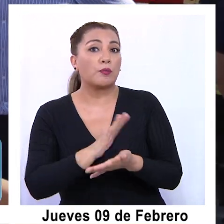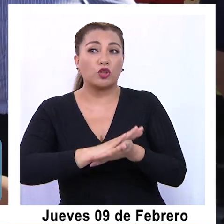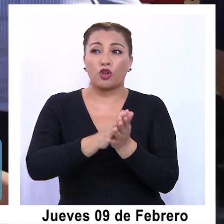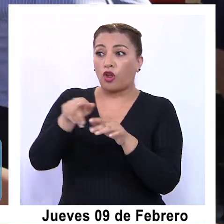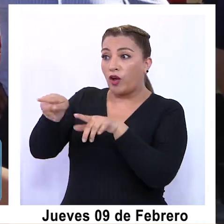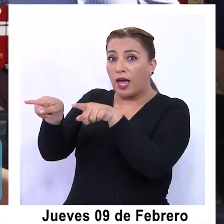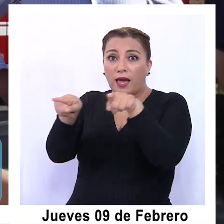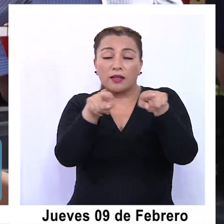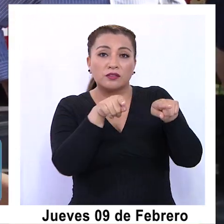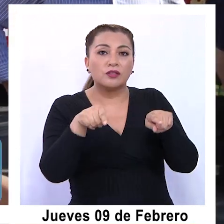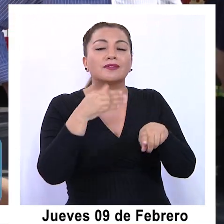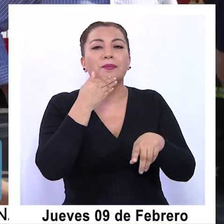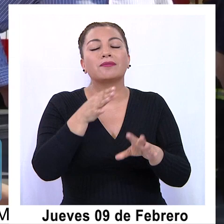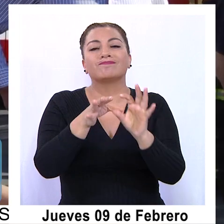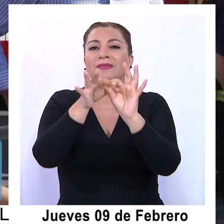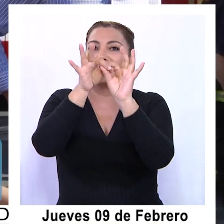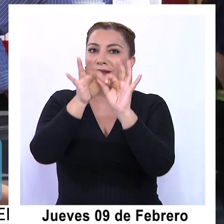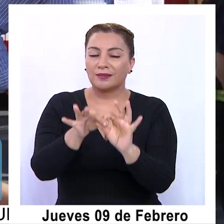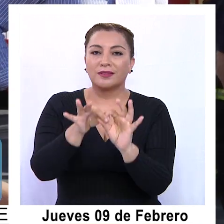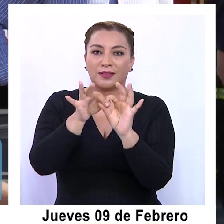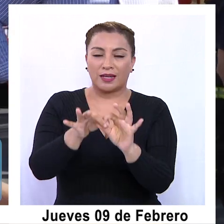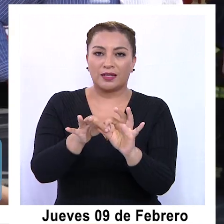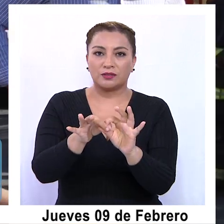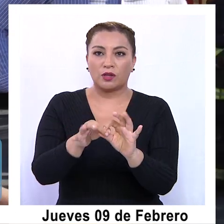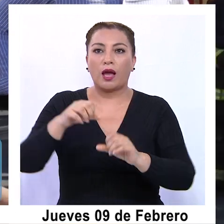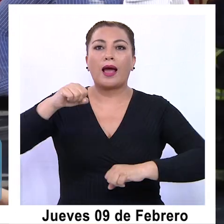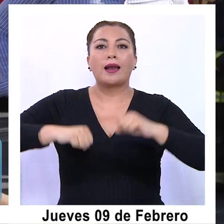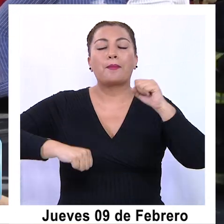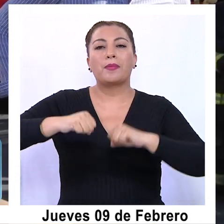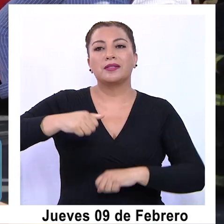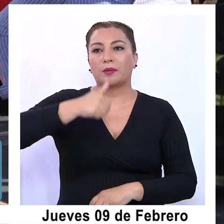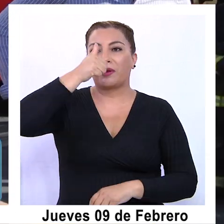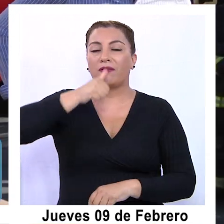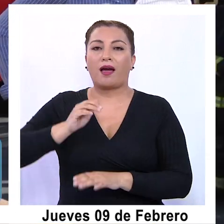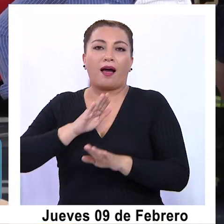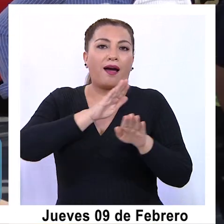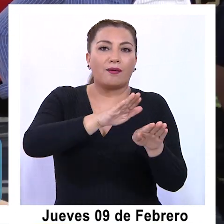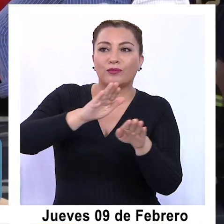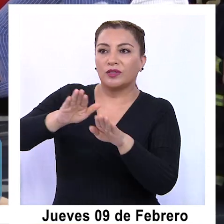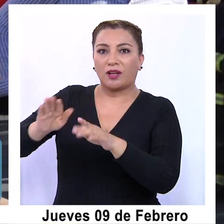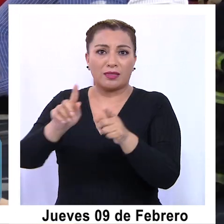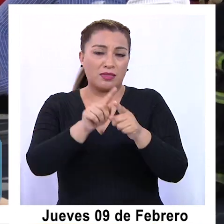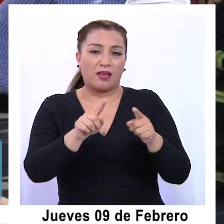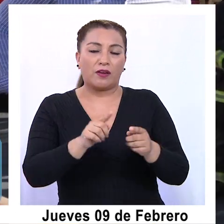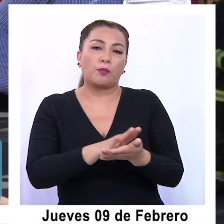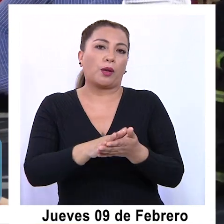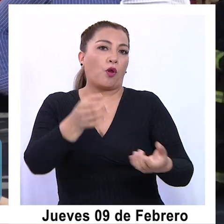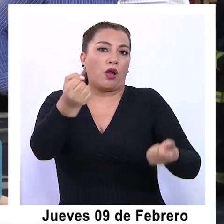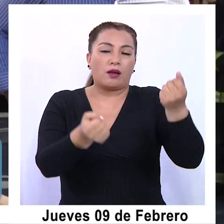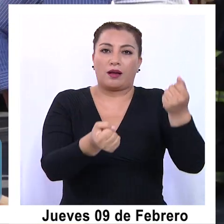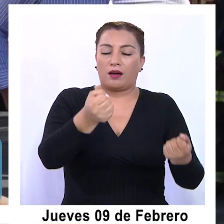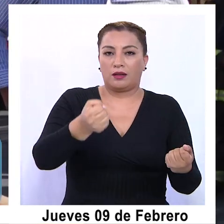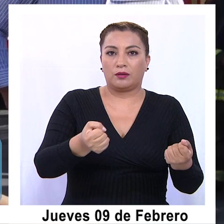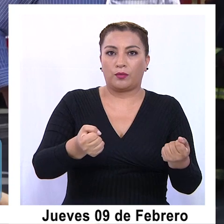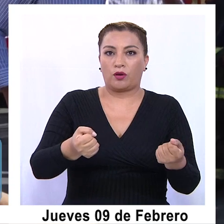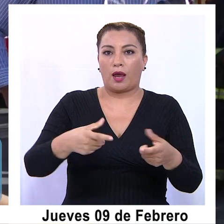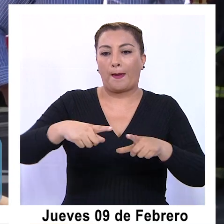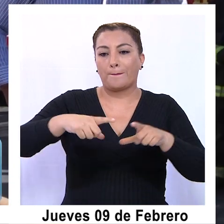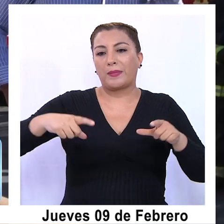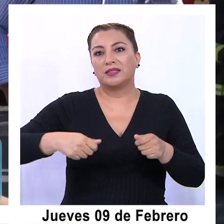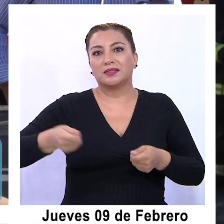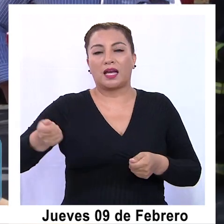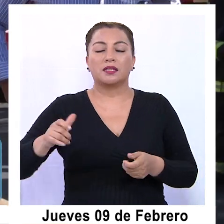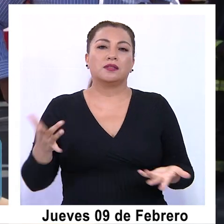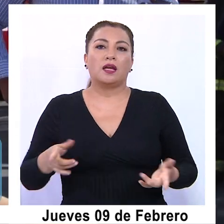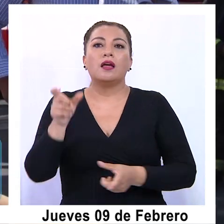esto y por eso agradecemos también a los privados que han aportado en distintas formas, con los camiones, con los pasajes,